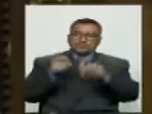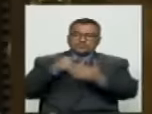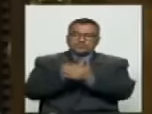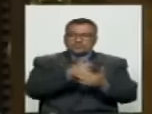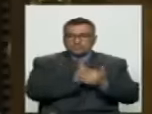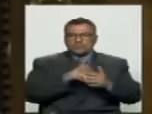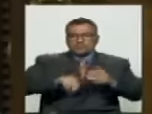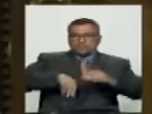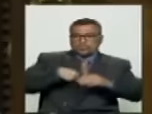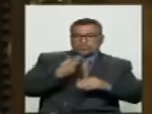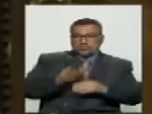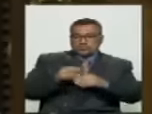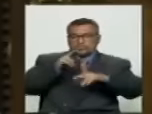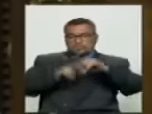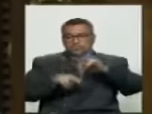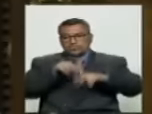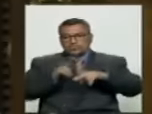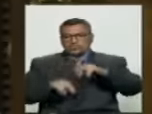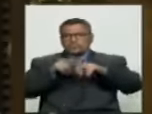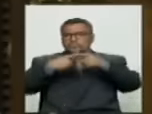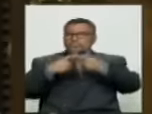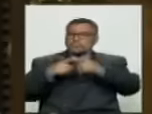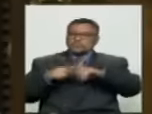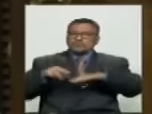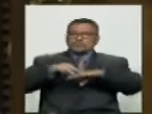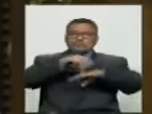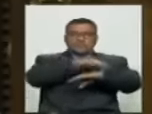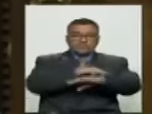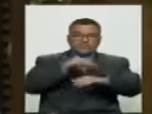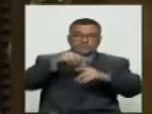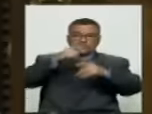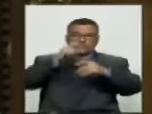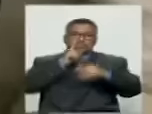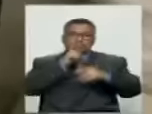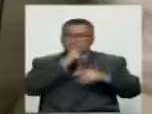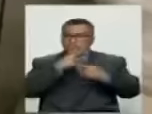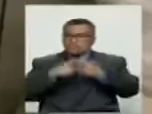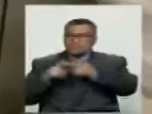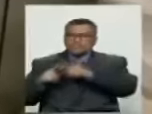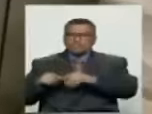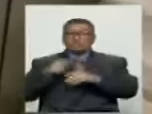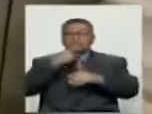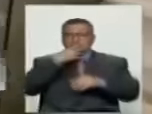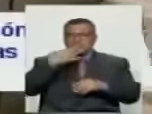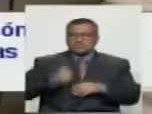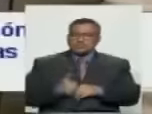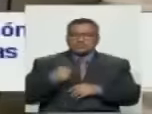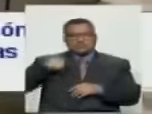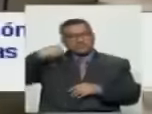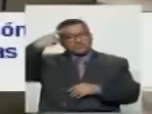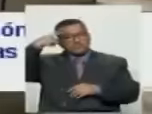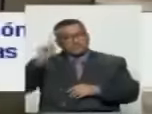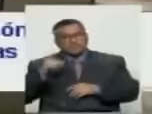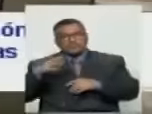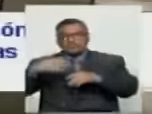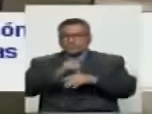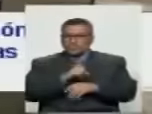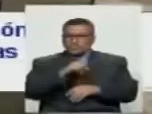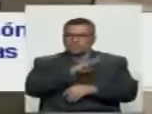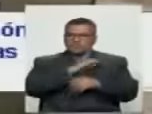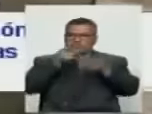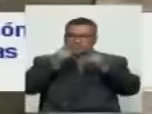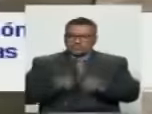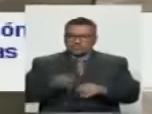lucro podrán constituirse bajo cualquier modalidad o denominación de carácter lícito. Sin embargo, para obtener